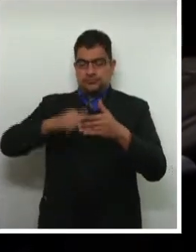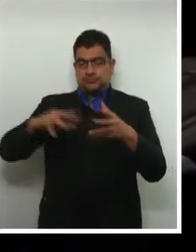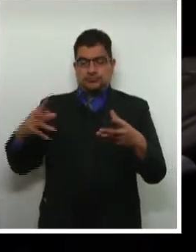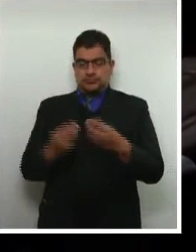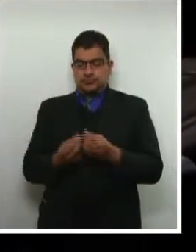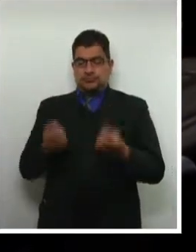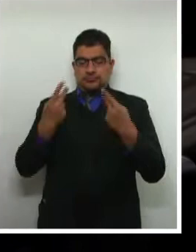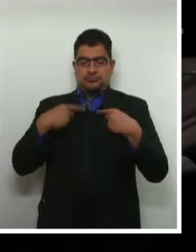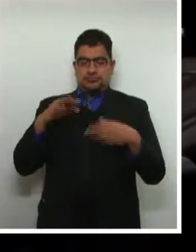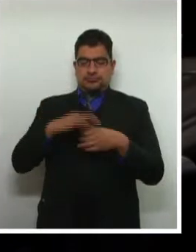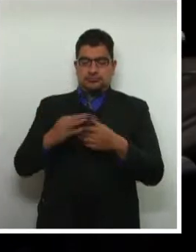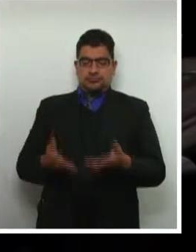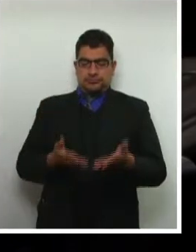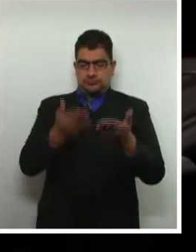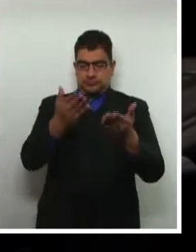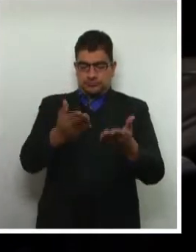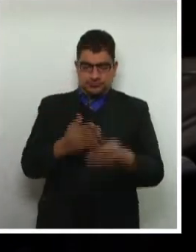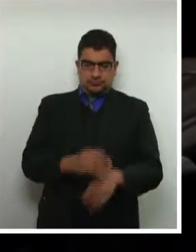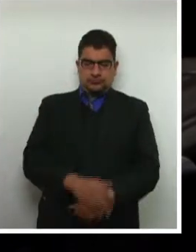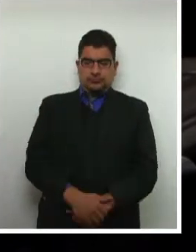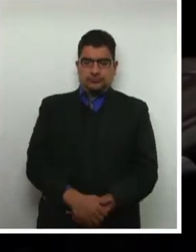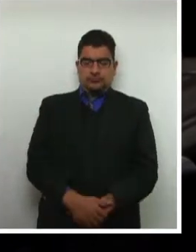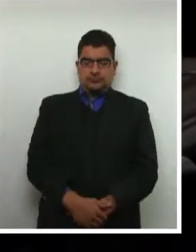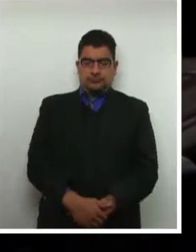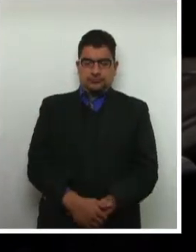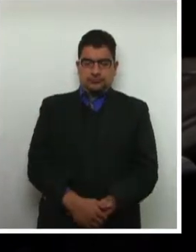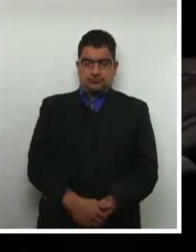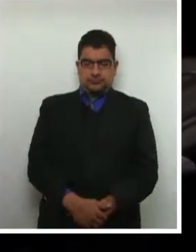propuesta. Adelante, diputados.